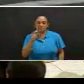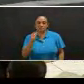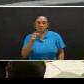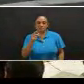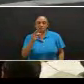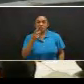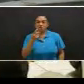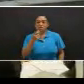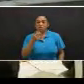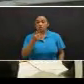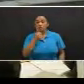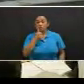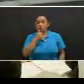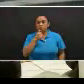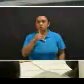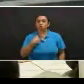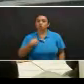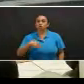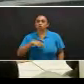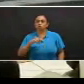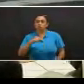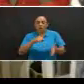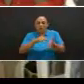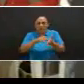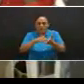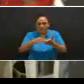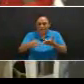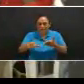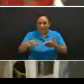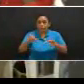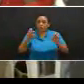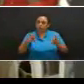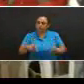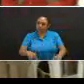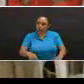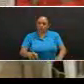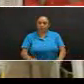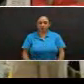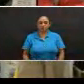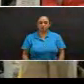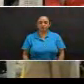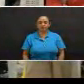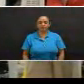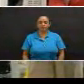Porque nosotros señalamos, nosotros etiquetamos a la gente.